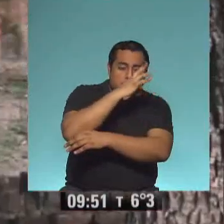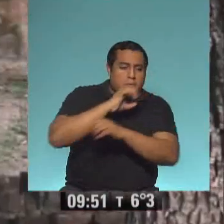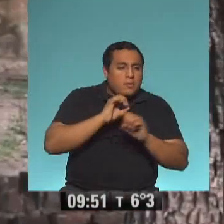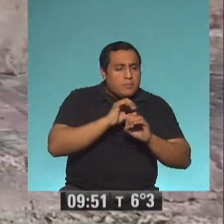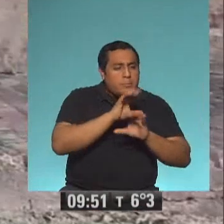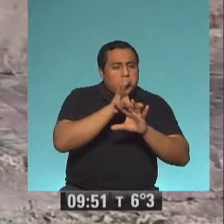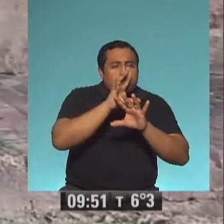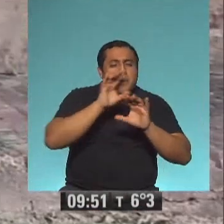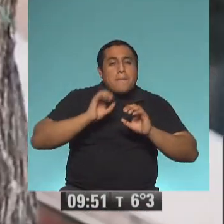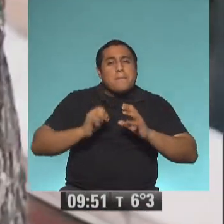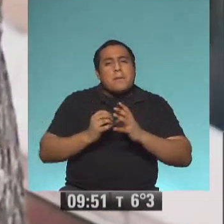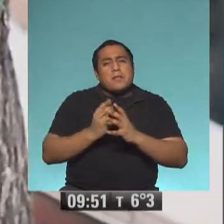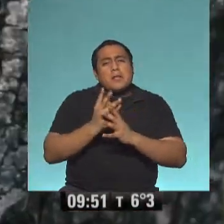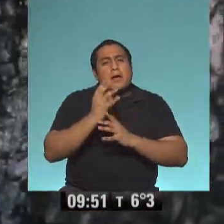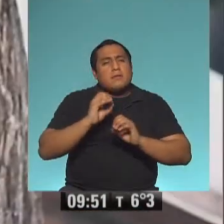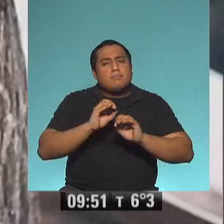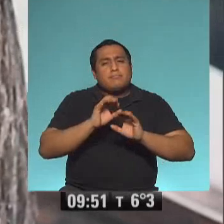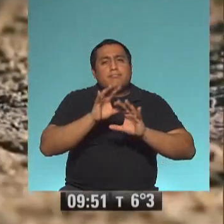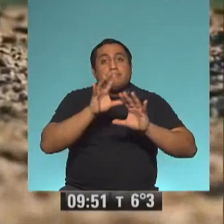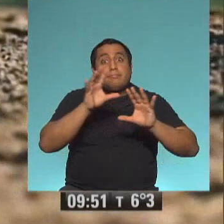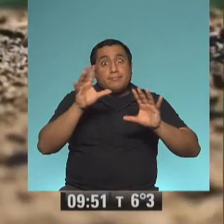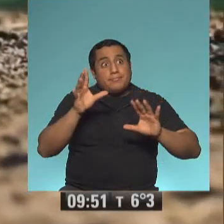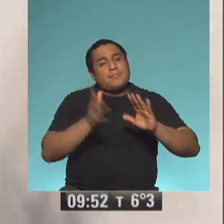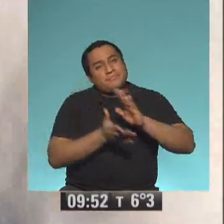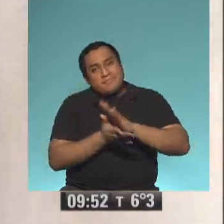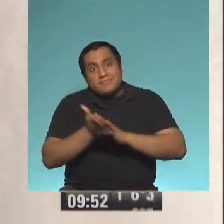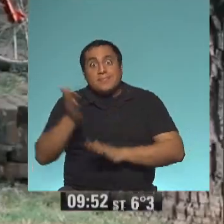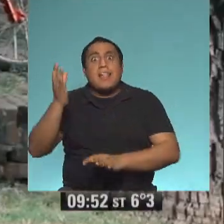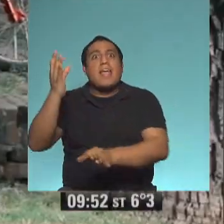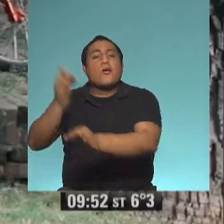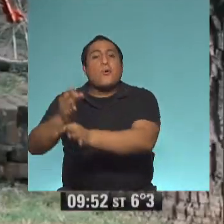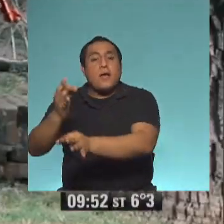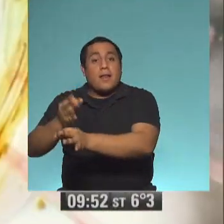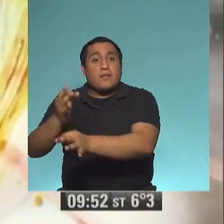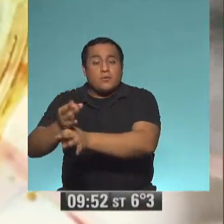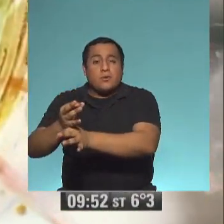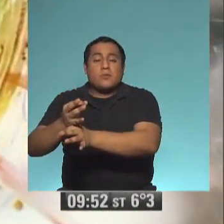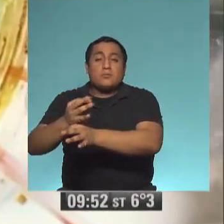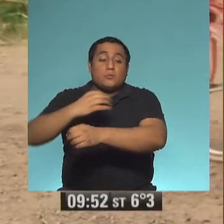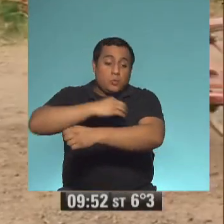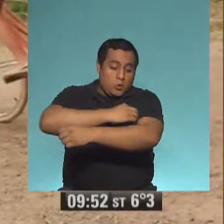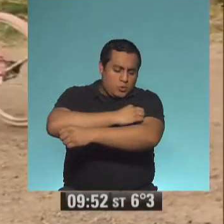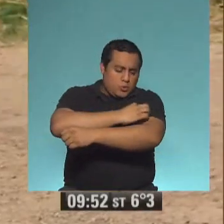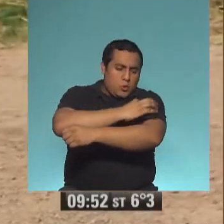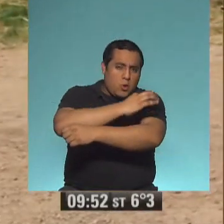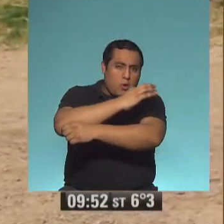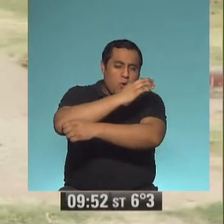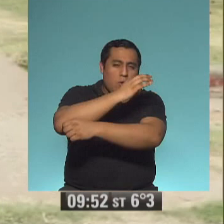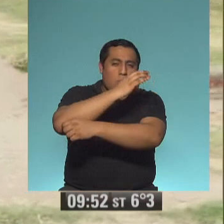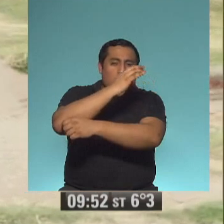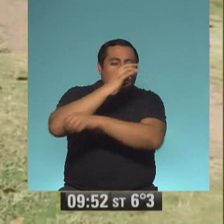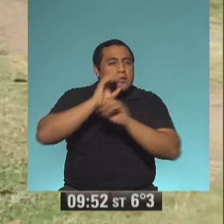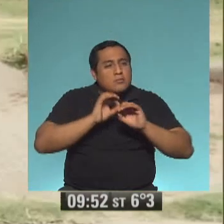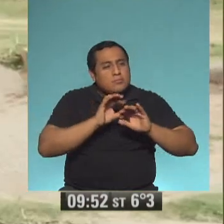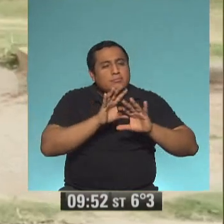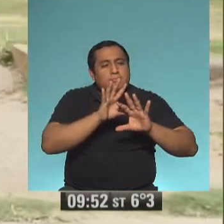Empezó la mañana y con ella a la escuela voy. Ya sale el sol,